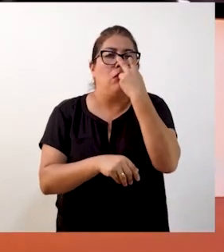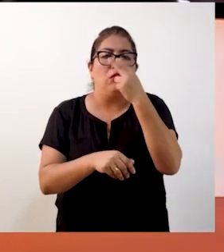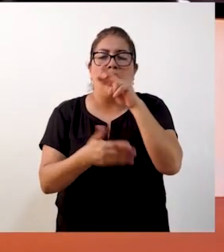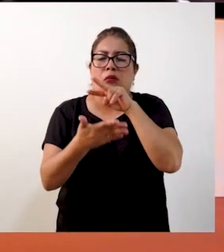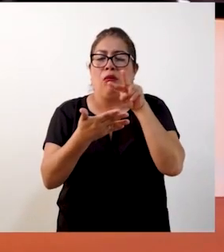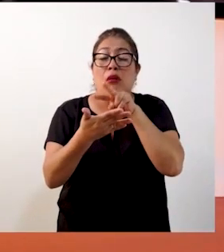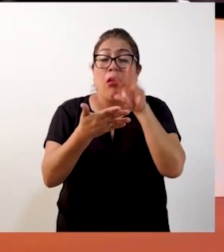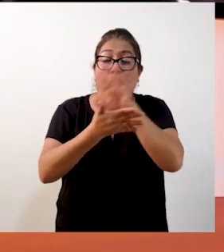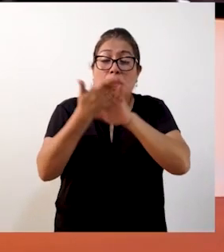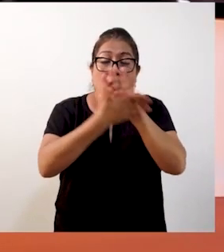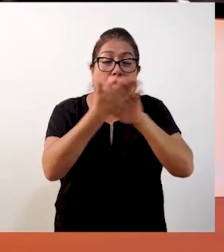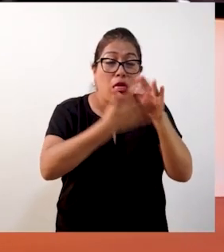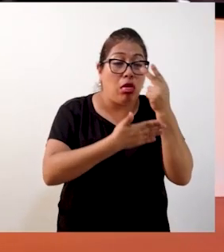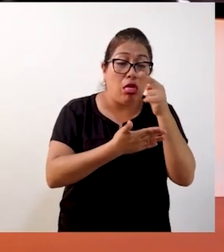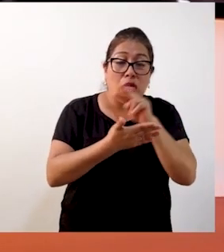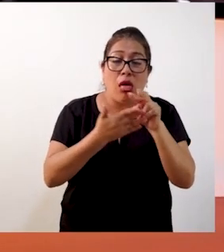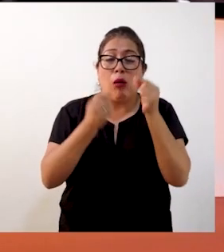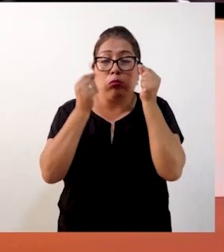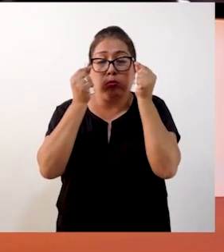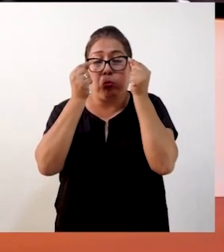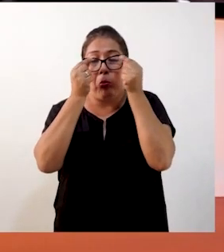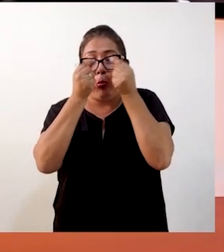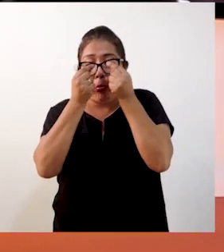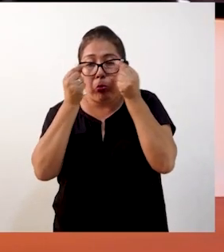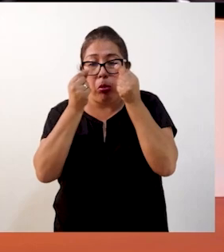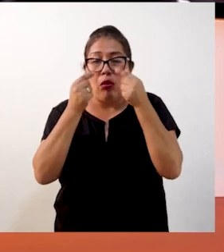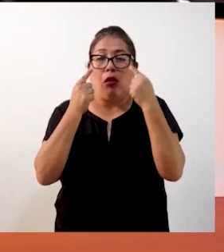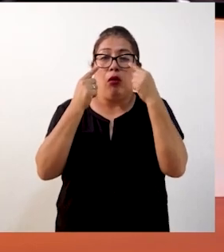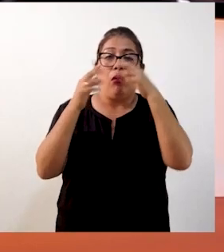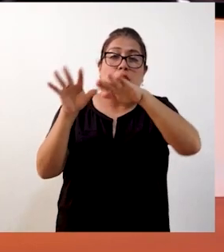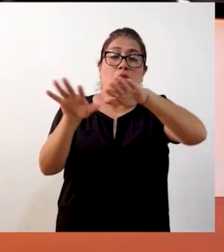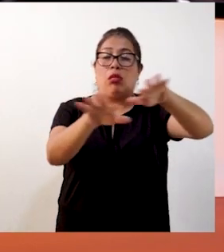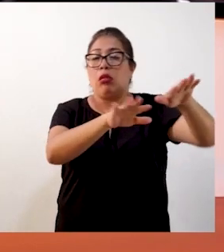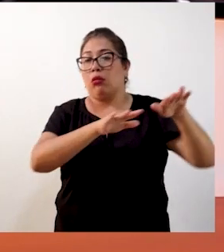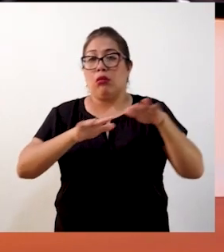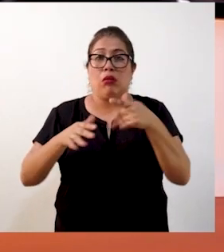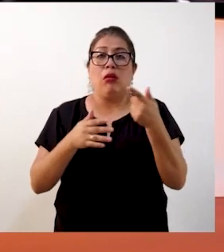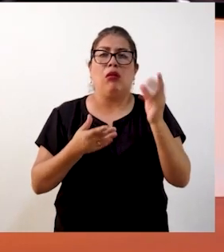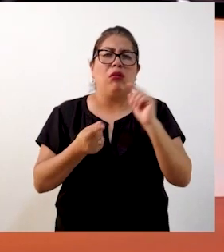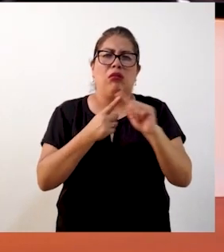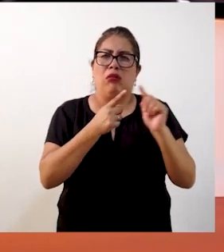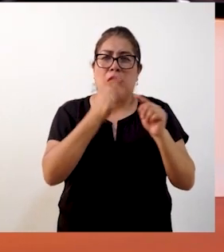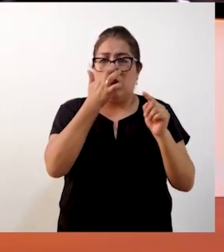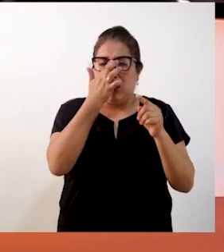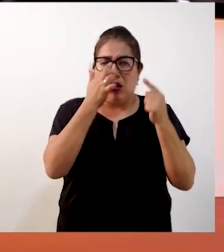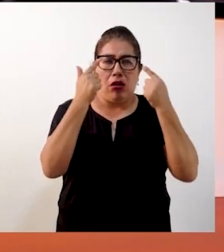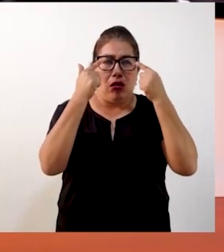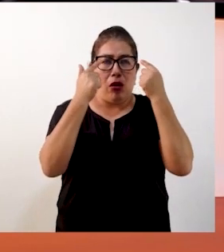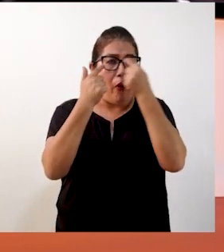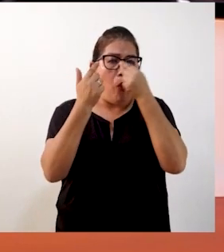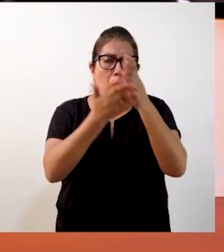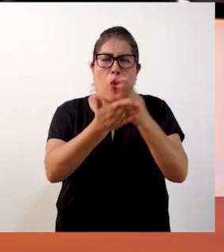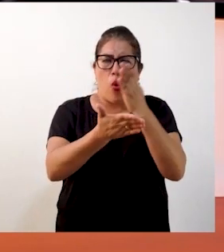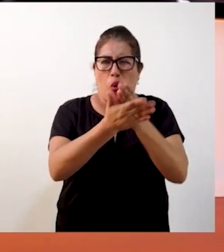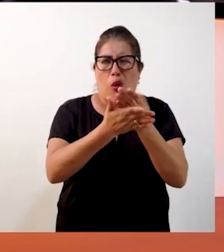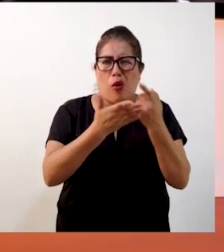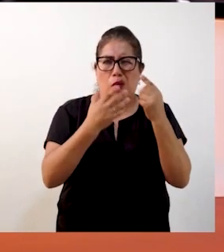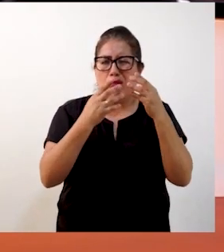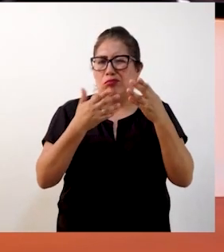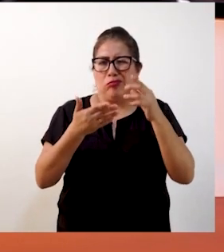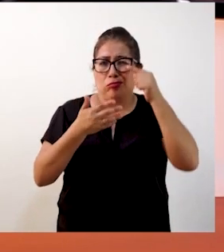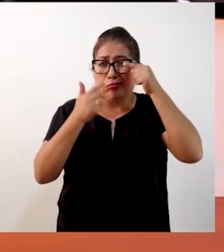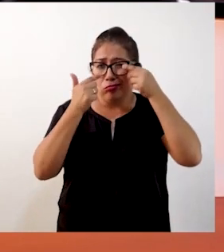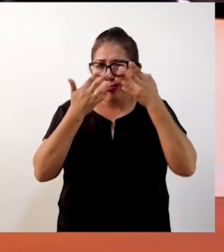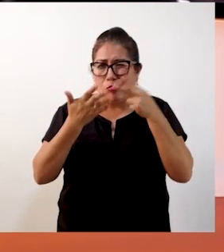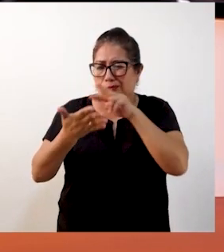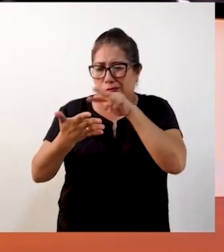ya tienen presbicia, o tienen cataratas, o tienen glaucoma, o tienen enfermedad degenerativa de la